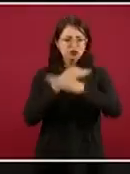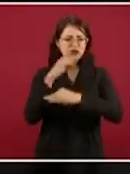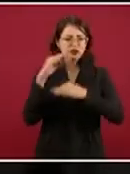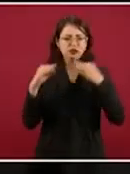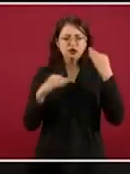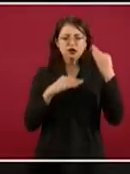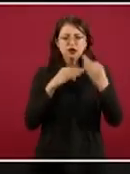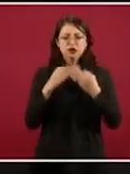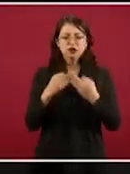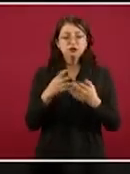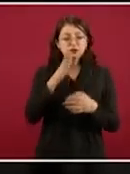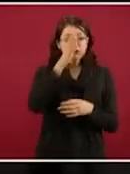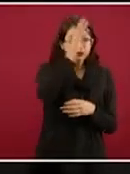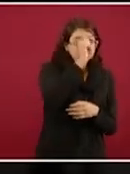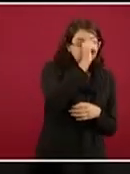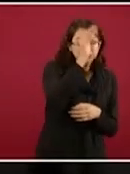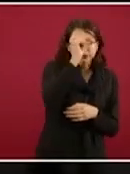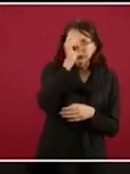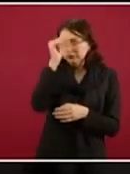Como estaban de acuerdo,